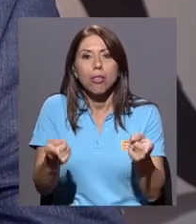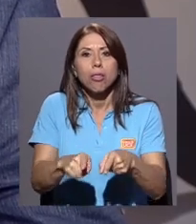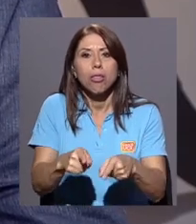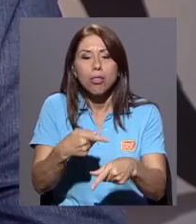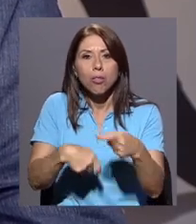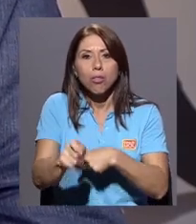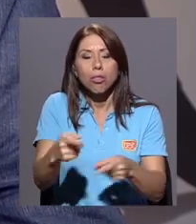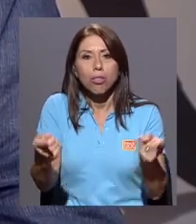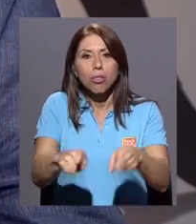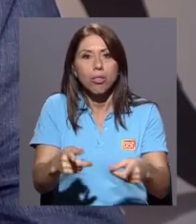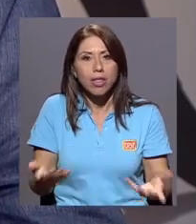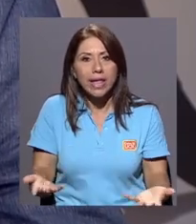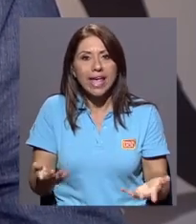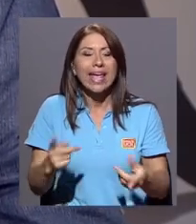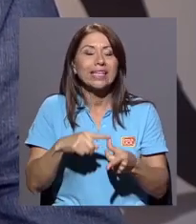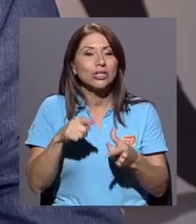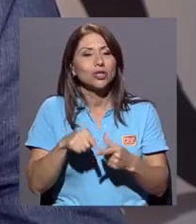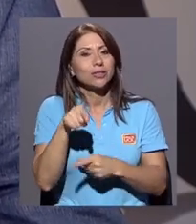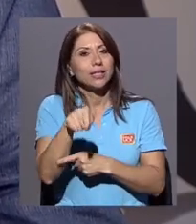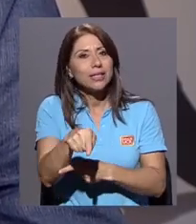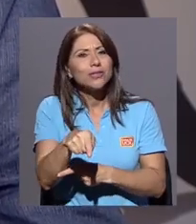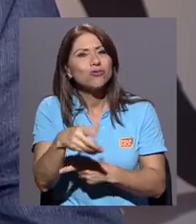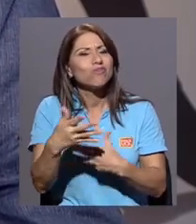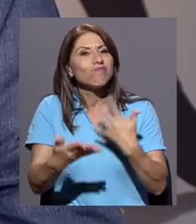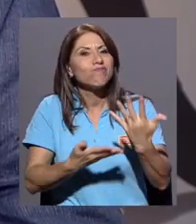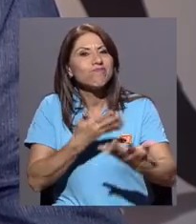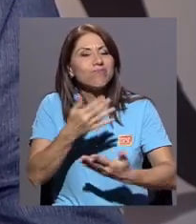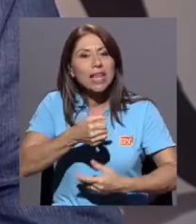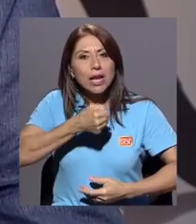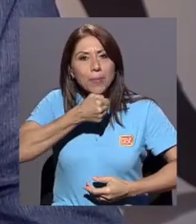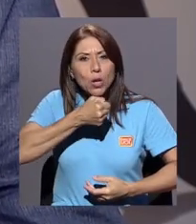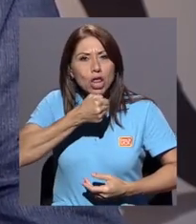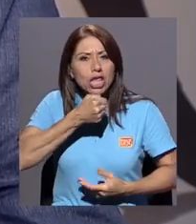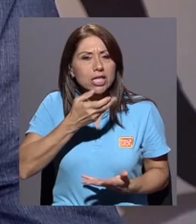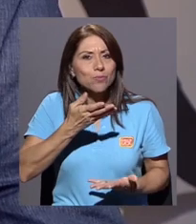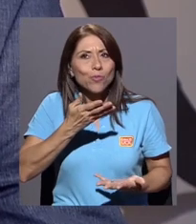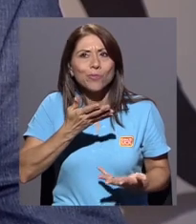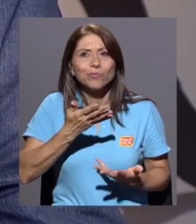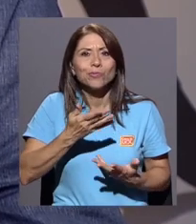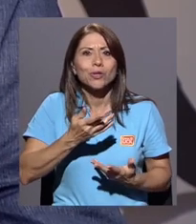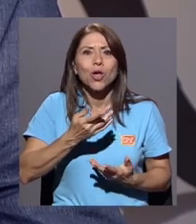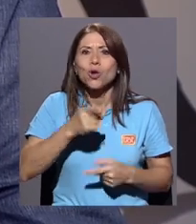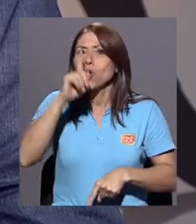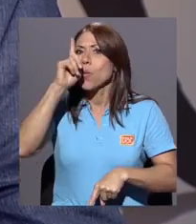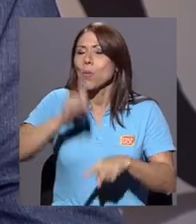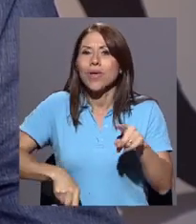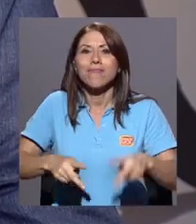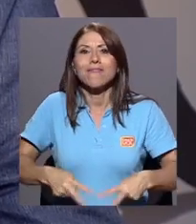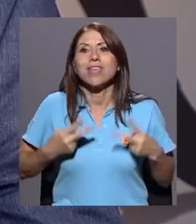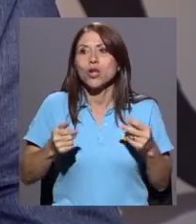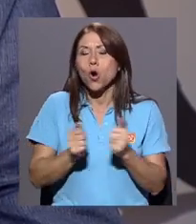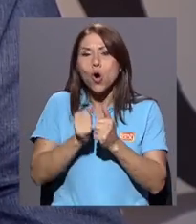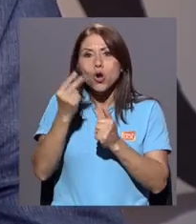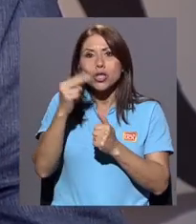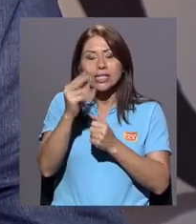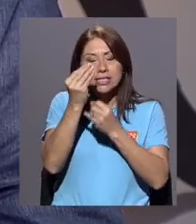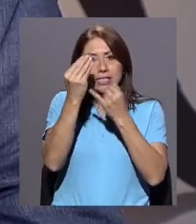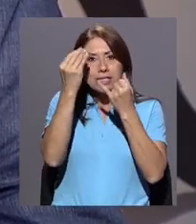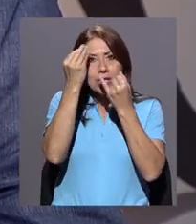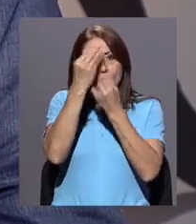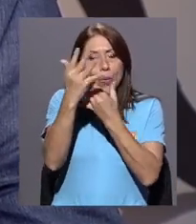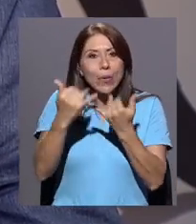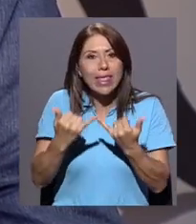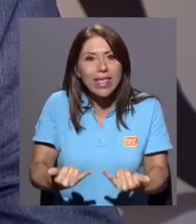media hora después. Entonces, eso hace que el periodismo, por una parte, no pueda vivir de la inmediatez, porque la inmediatez